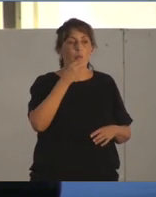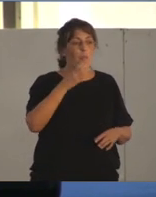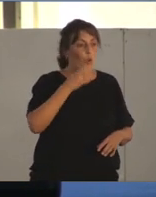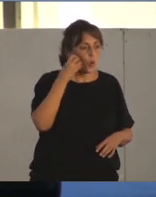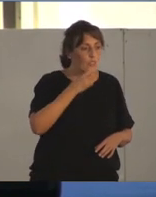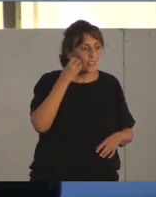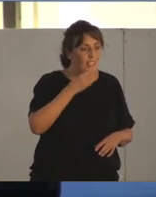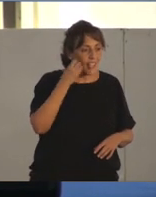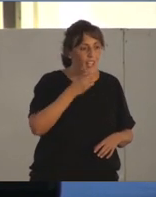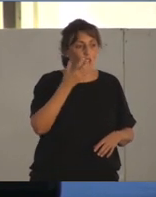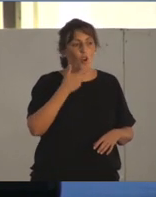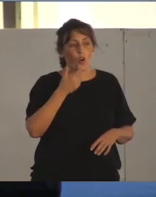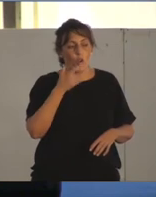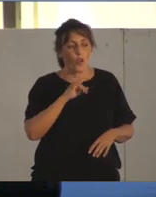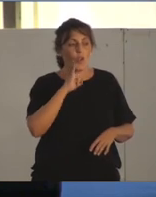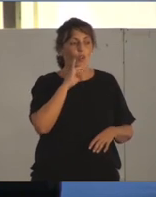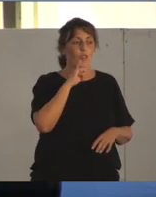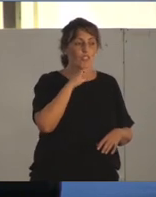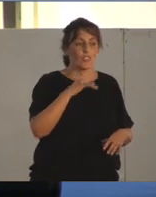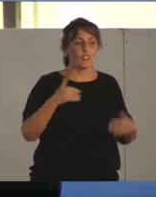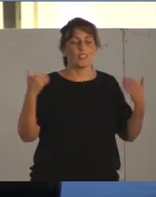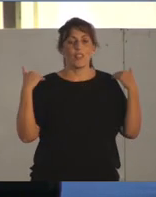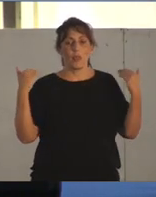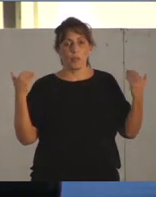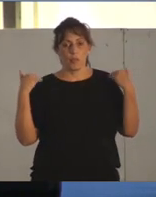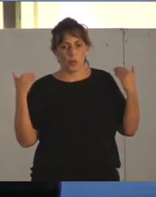Que aparte. Me ha